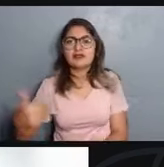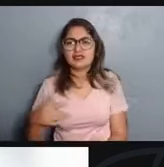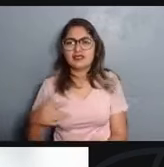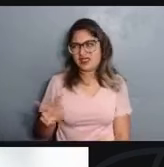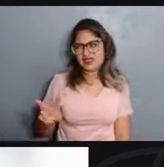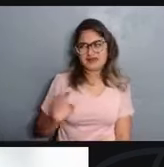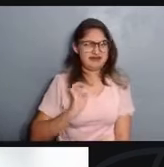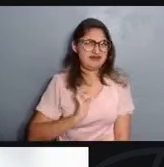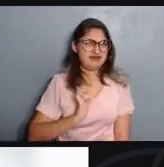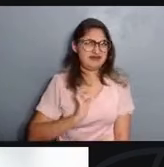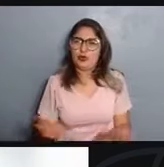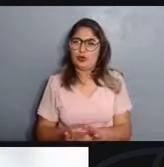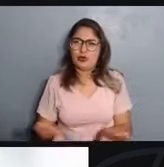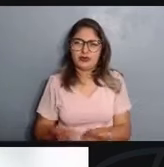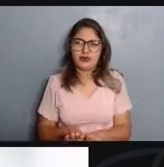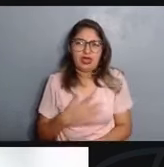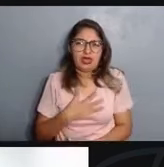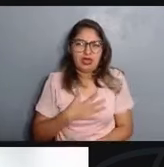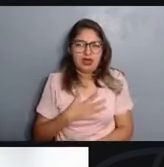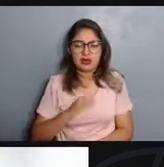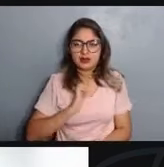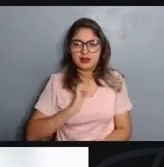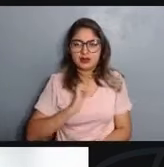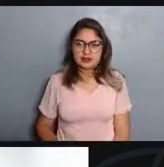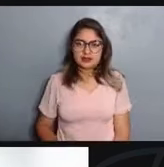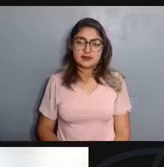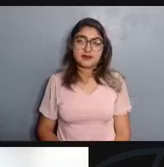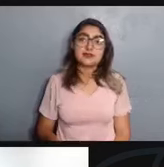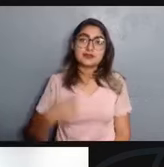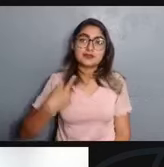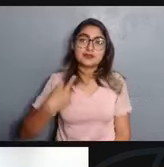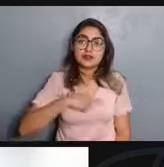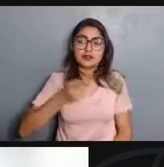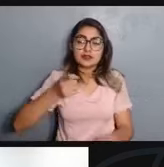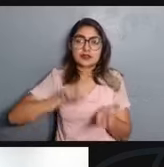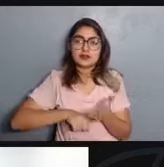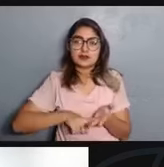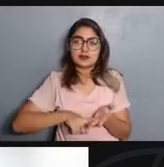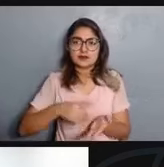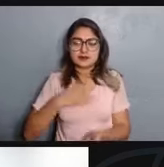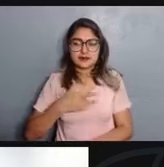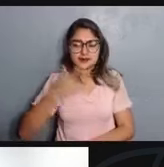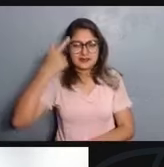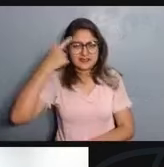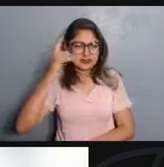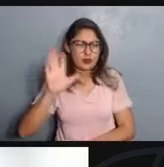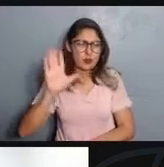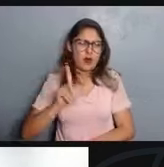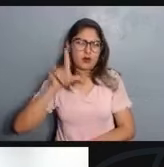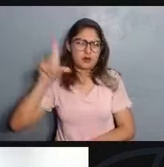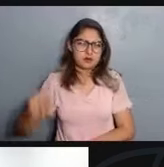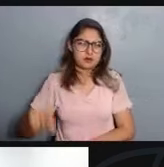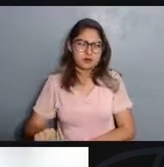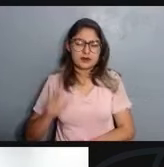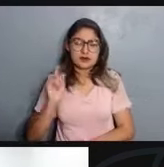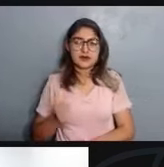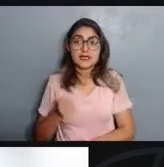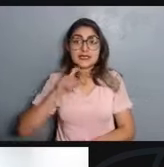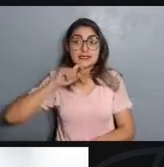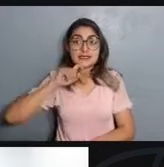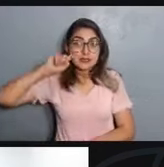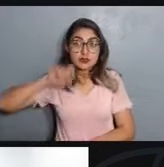muchísimas denotaciones en cuestiones de la expresión de la sexualidad erótica en este aspecto, que sí